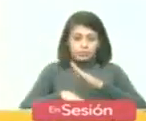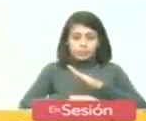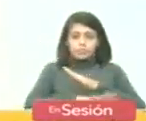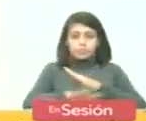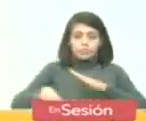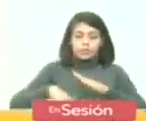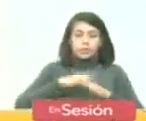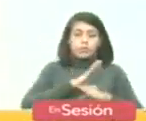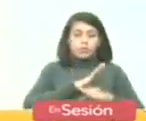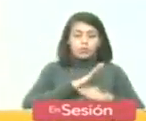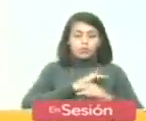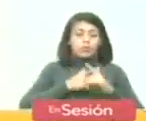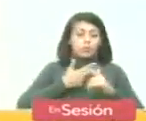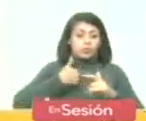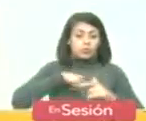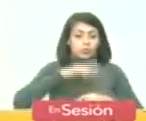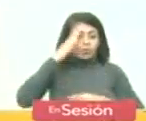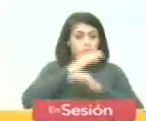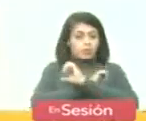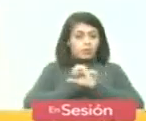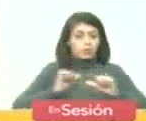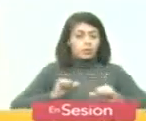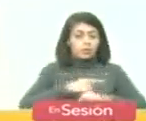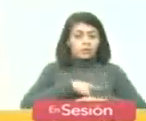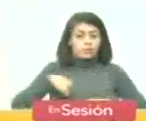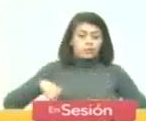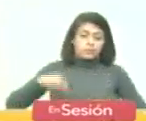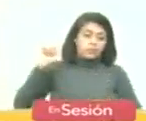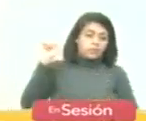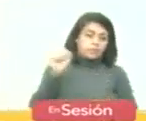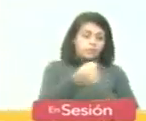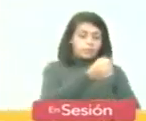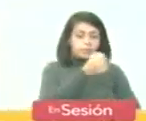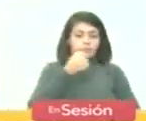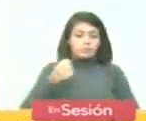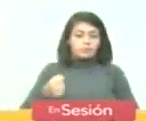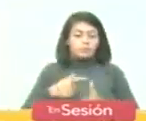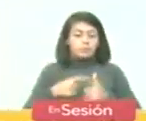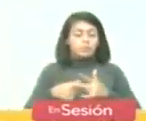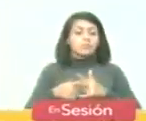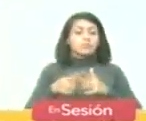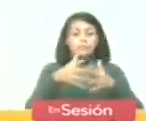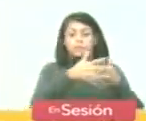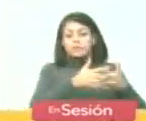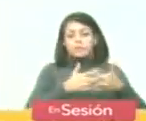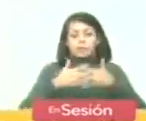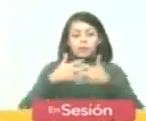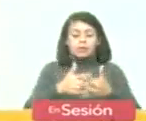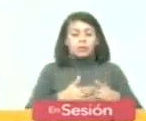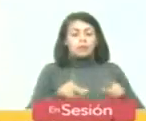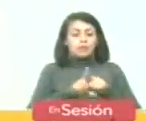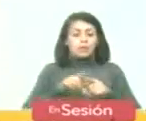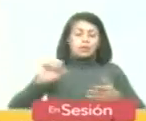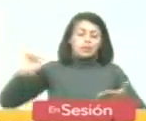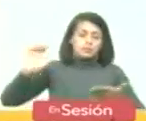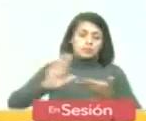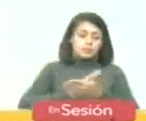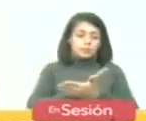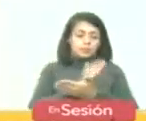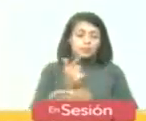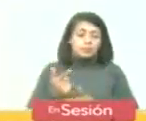Y militarmente el ejército chino derrotó a los norteamericanos, como los va a derrotar